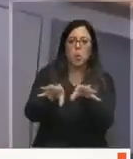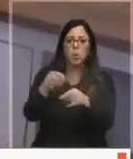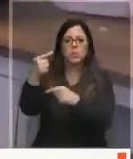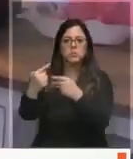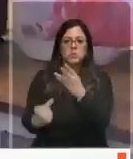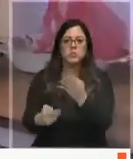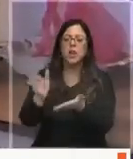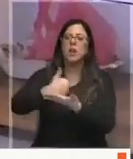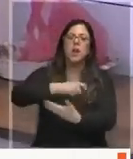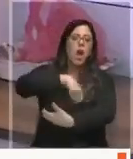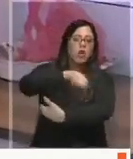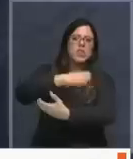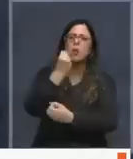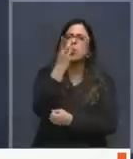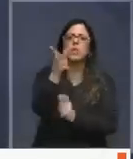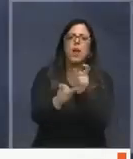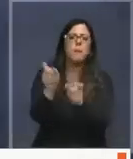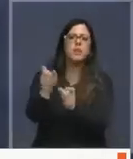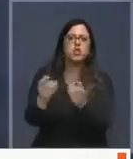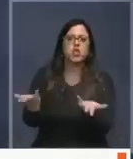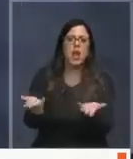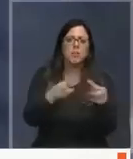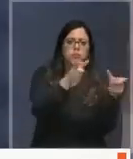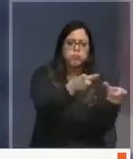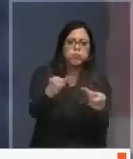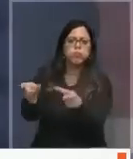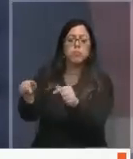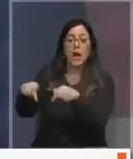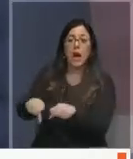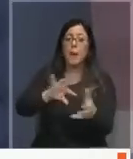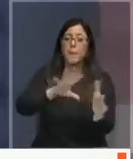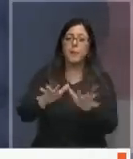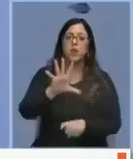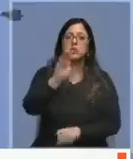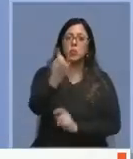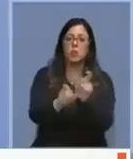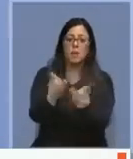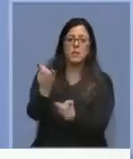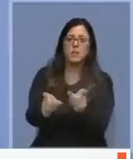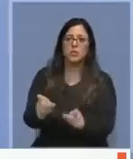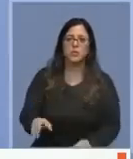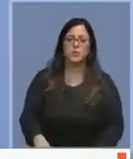cocina para cuánta gente? Acá más o menos aproximadamente 50 personas.